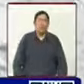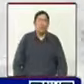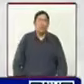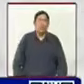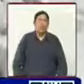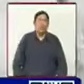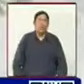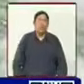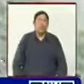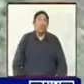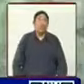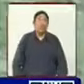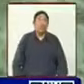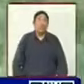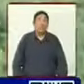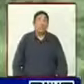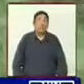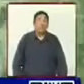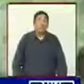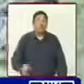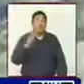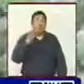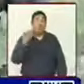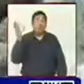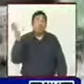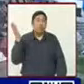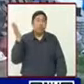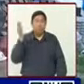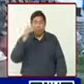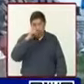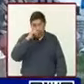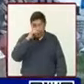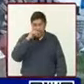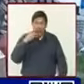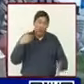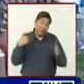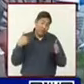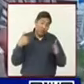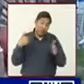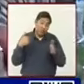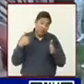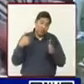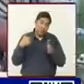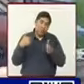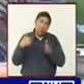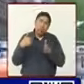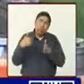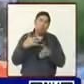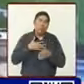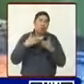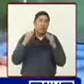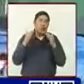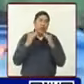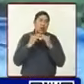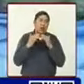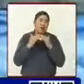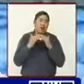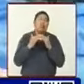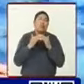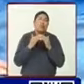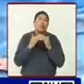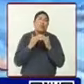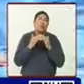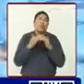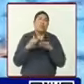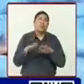El deslizamiento ya se está acercando a mi casa. Ya se ha dejado desde